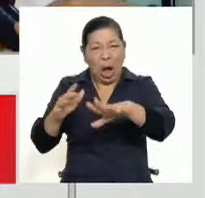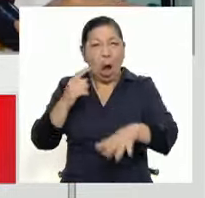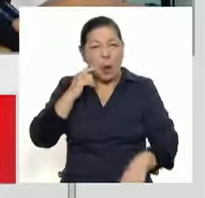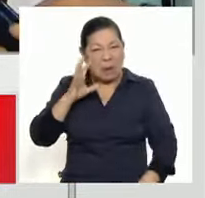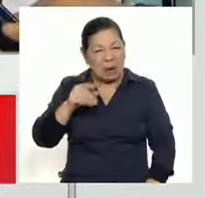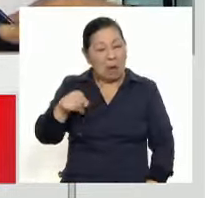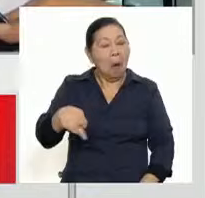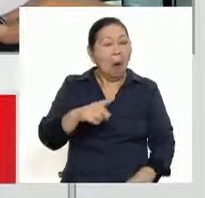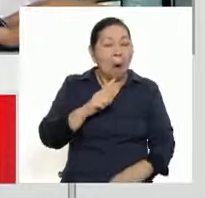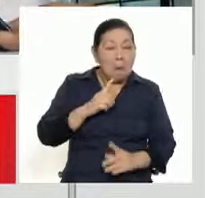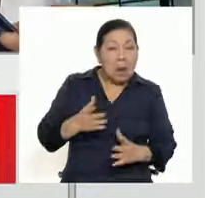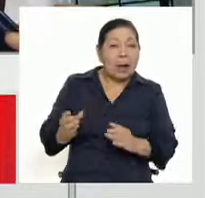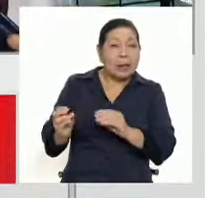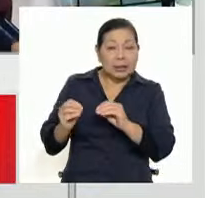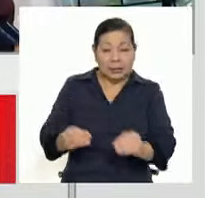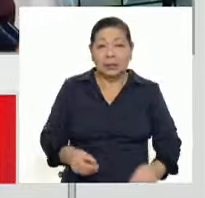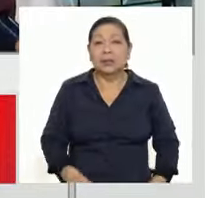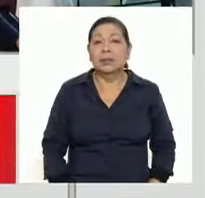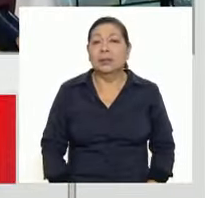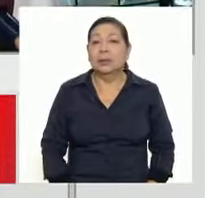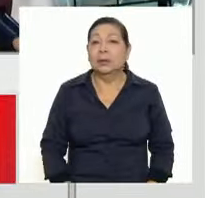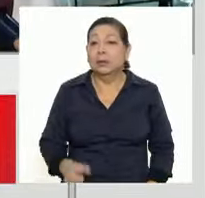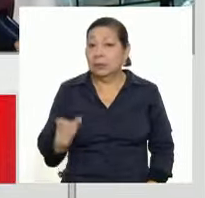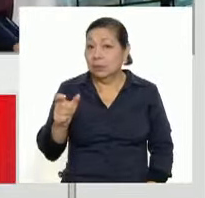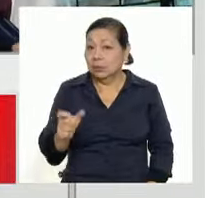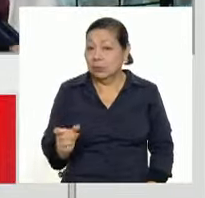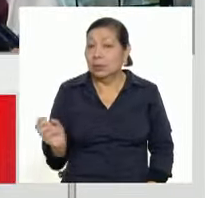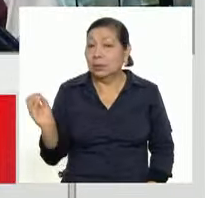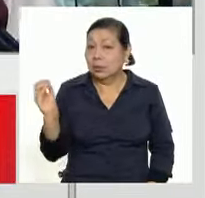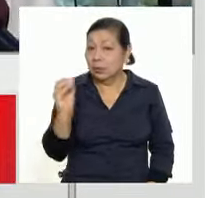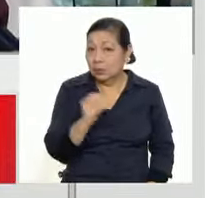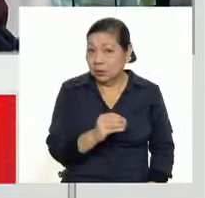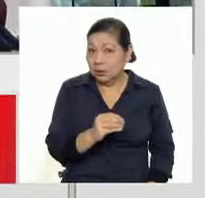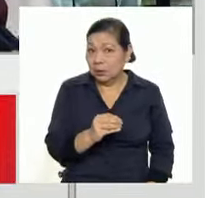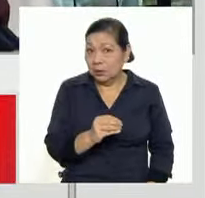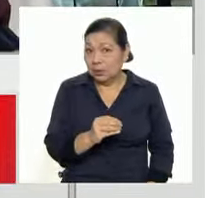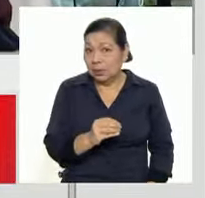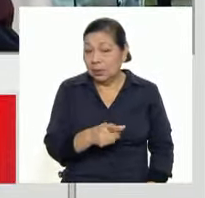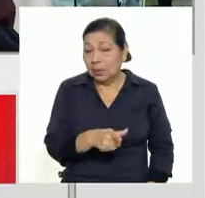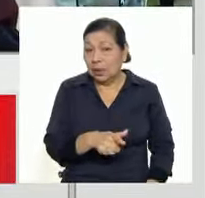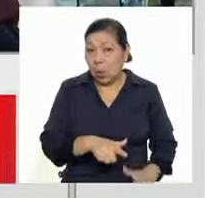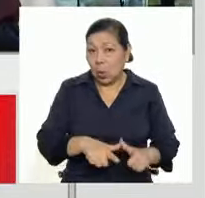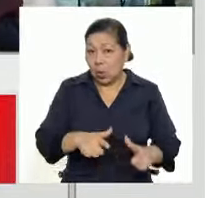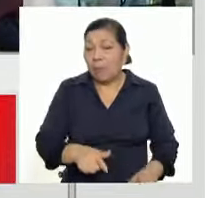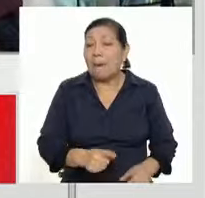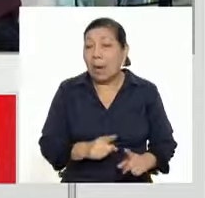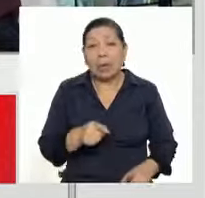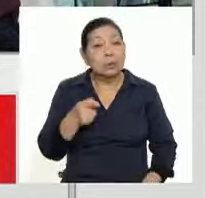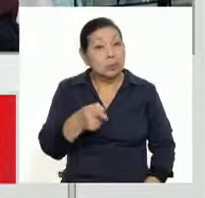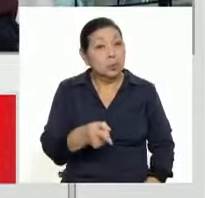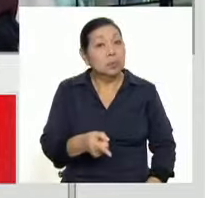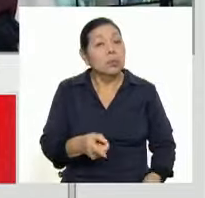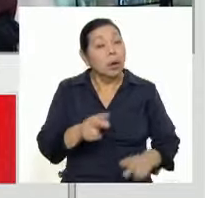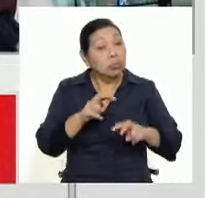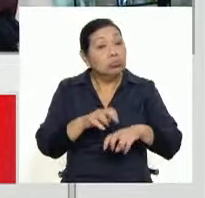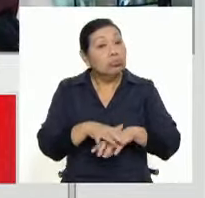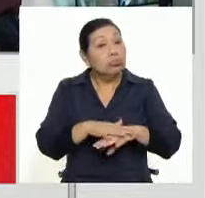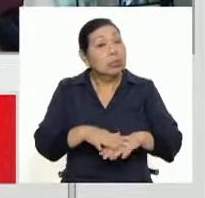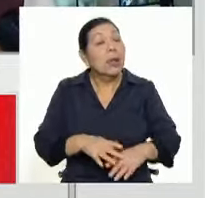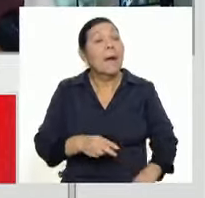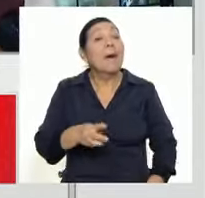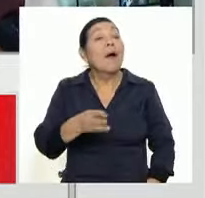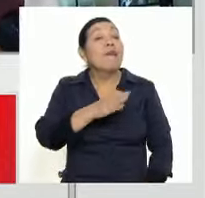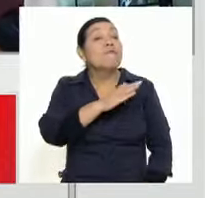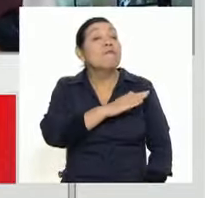y nosotros hemos trasladado con el agraviado, se ha trasladado a la comisaría del sector para que ellos hagan las investigaciones y el